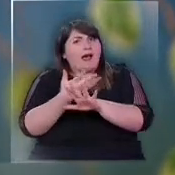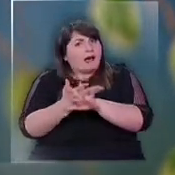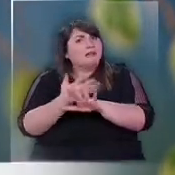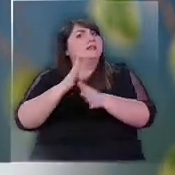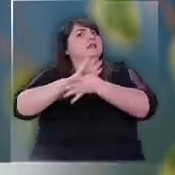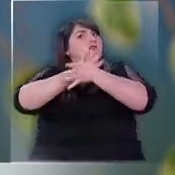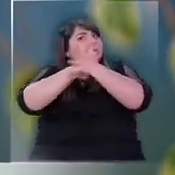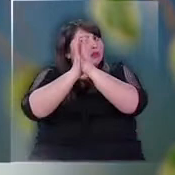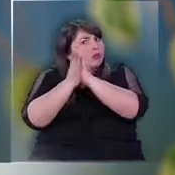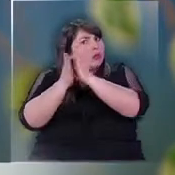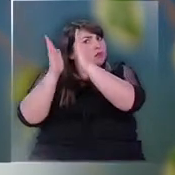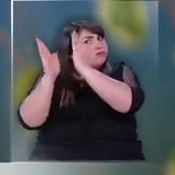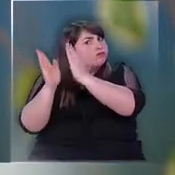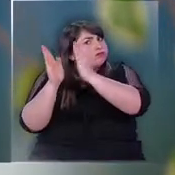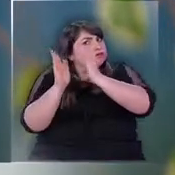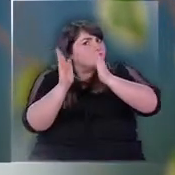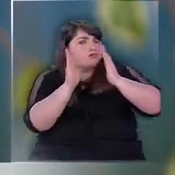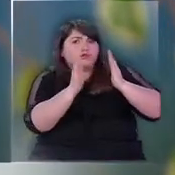estructura